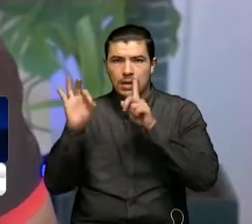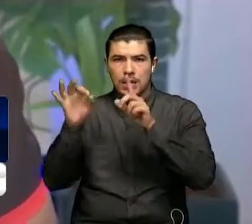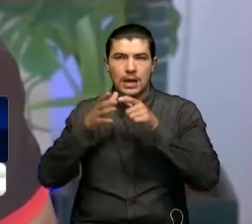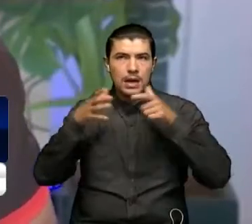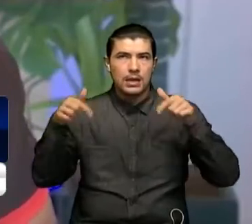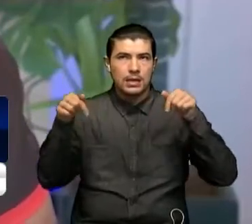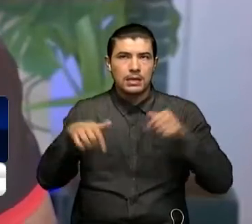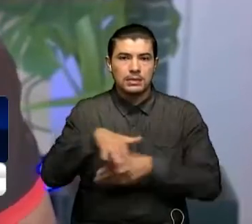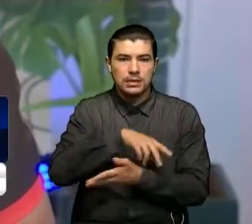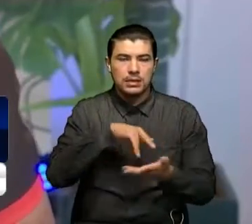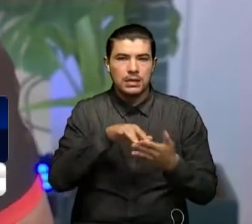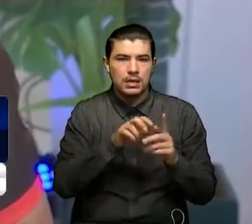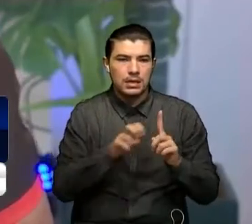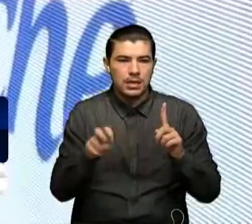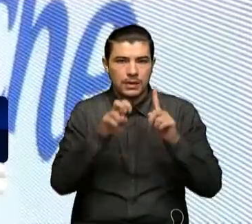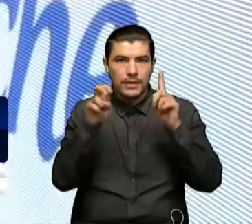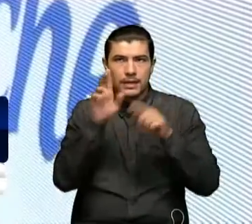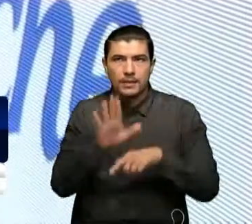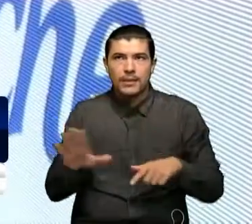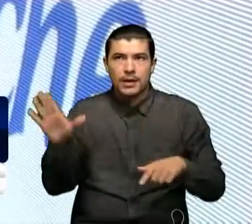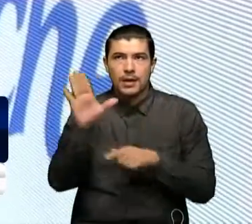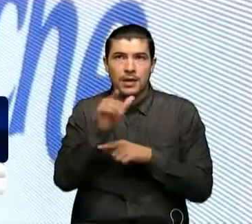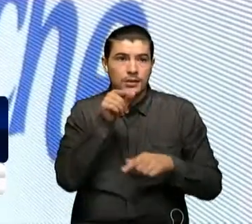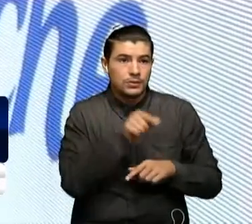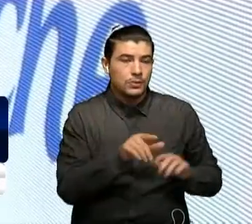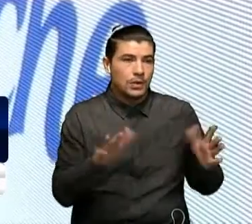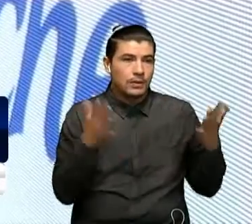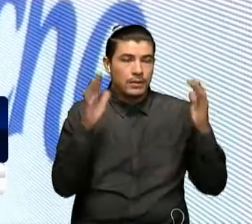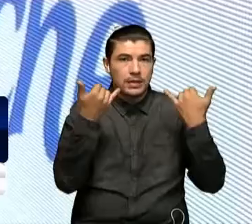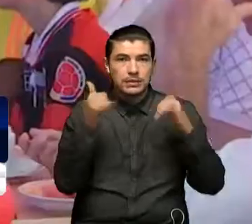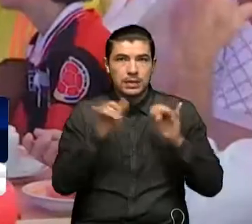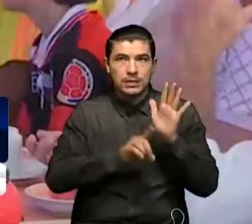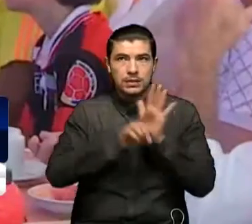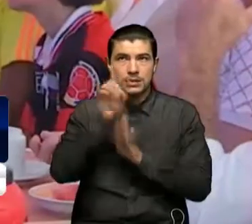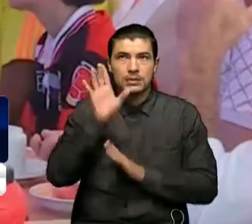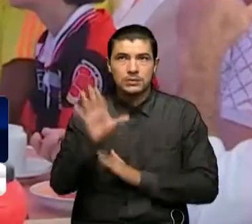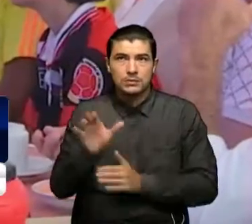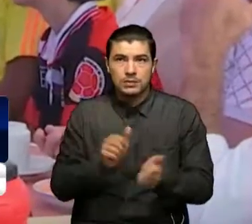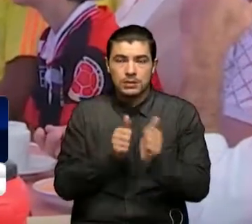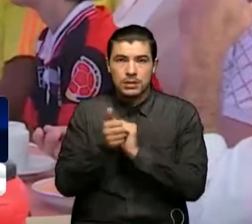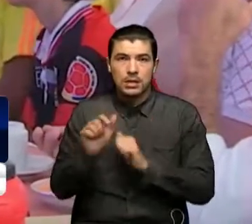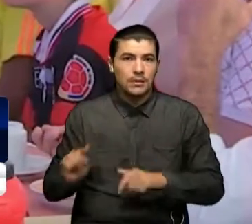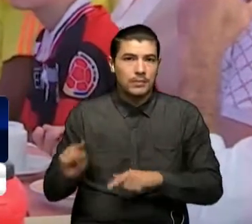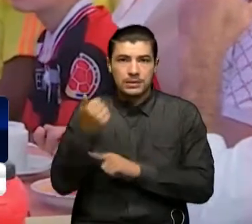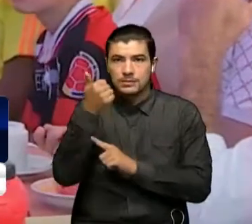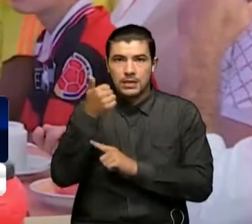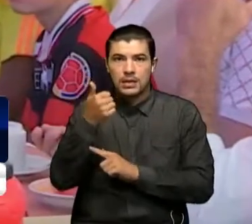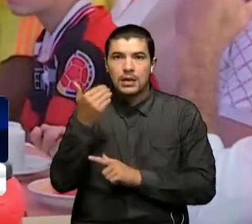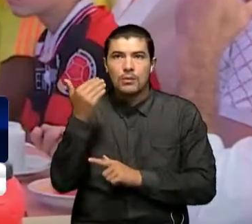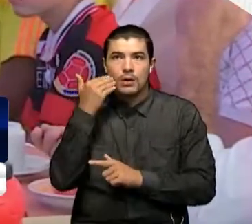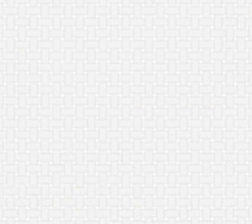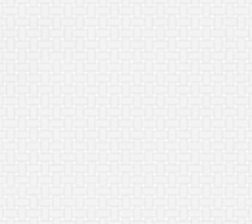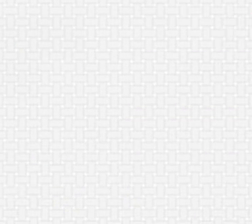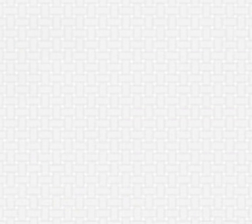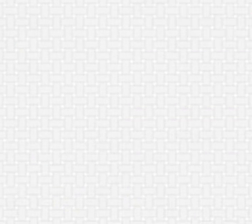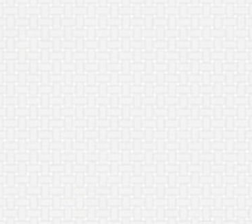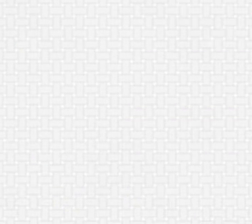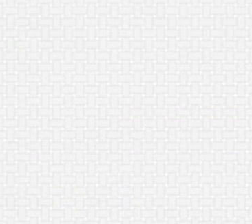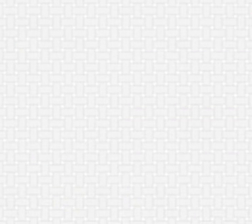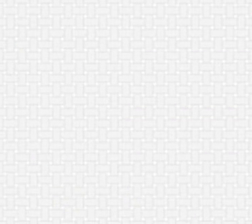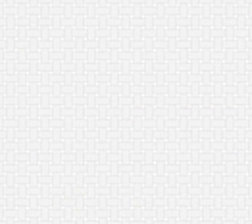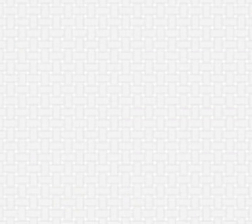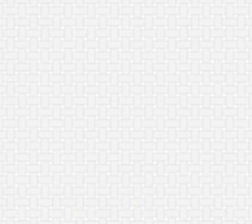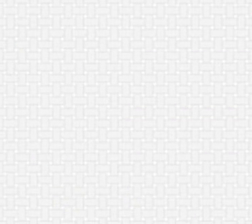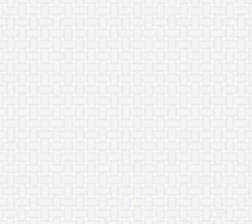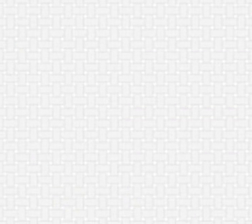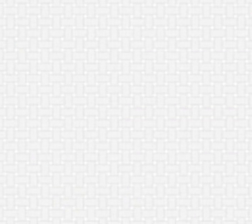santander a nivel a nivel departamental el evento ya se desarrolló las fases clasificatorias y la principal arrancará este fin de semana ganando